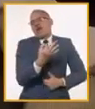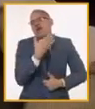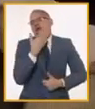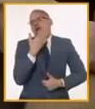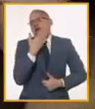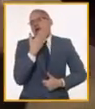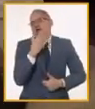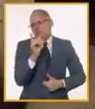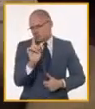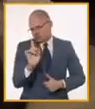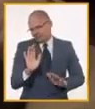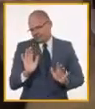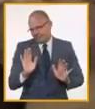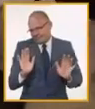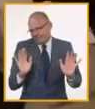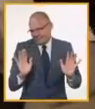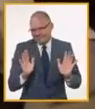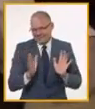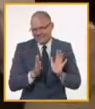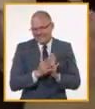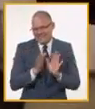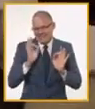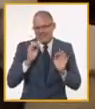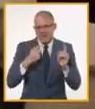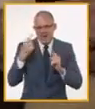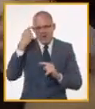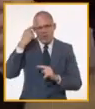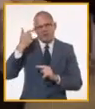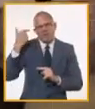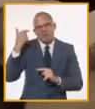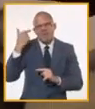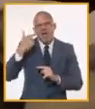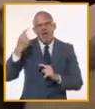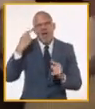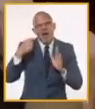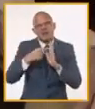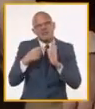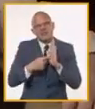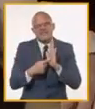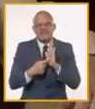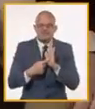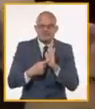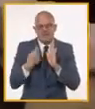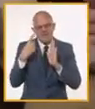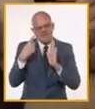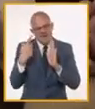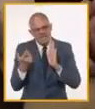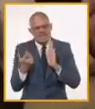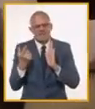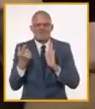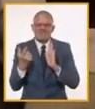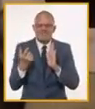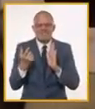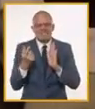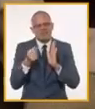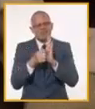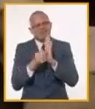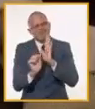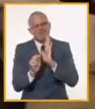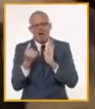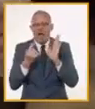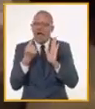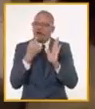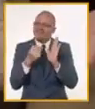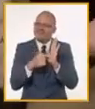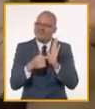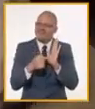Sí, decir uno que todo lo he cumplimentado, todos los deseos, bueno, hasta lo más insignificante a lo mejor